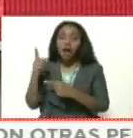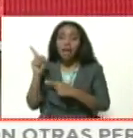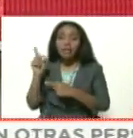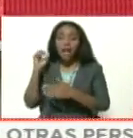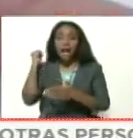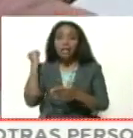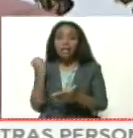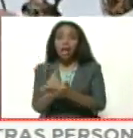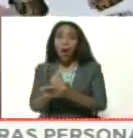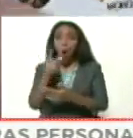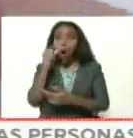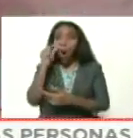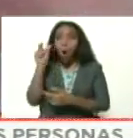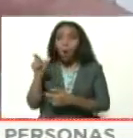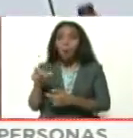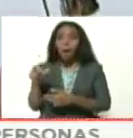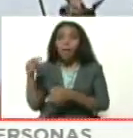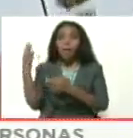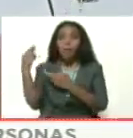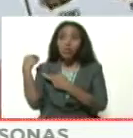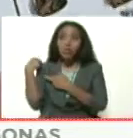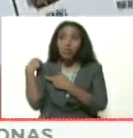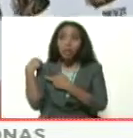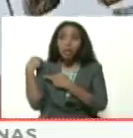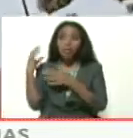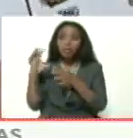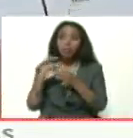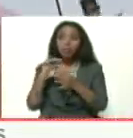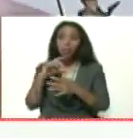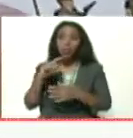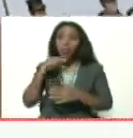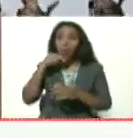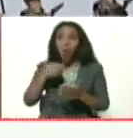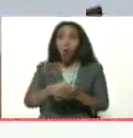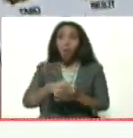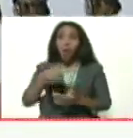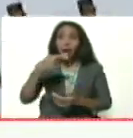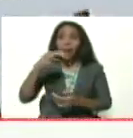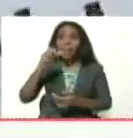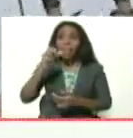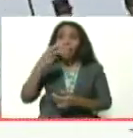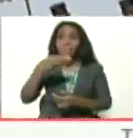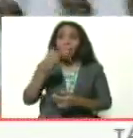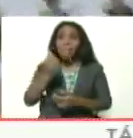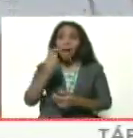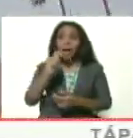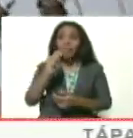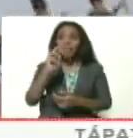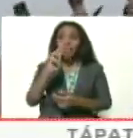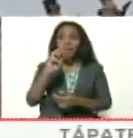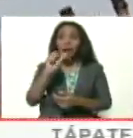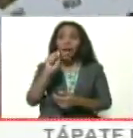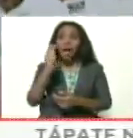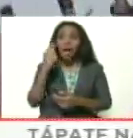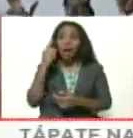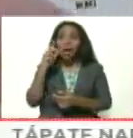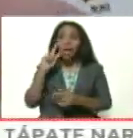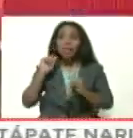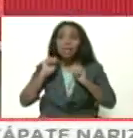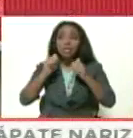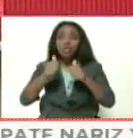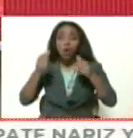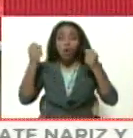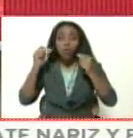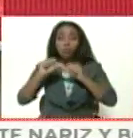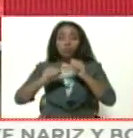asesino, Robert Colina Ibarra, alias Pantera, e inició un proceso de entrenamiento